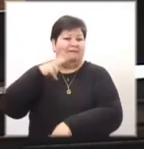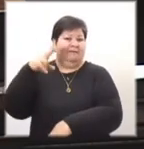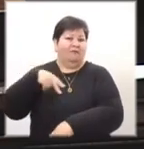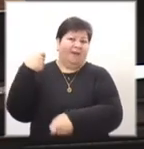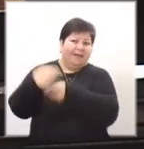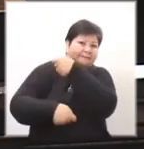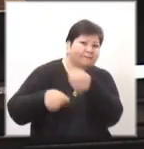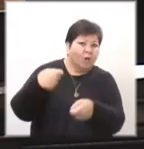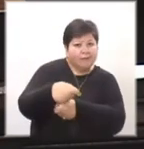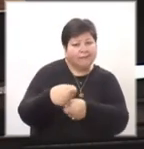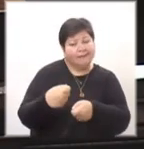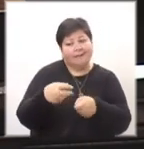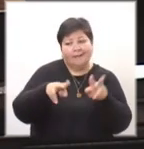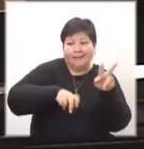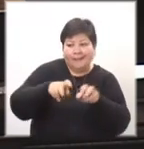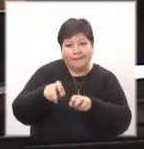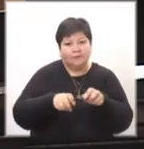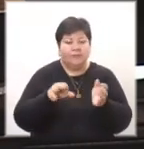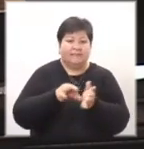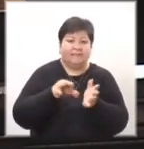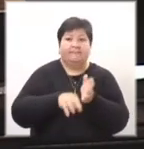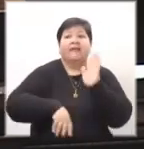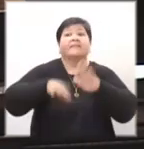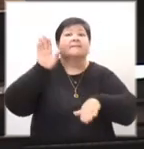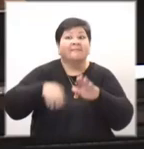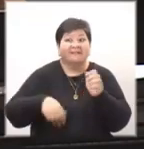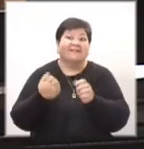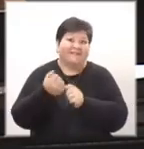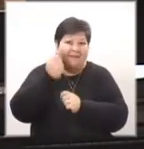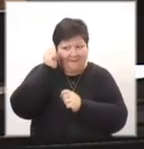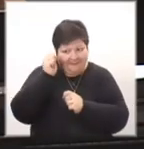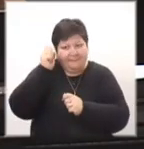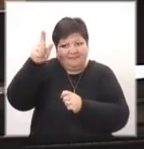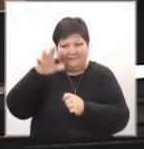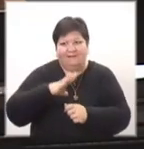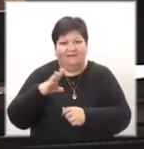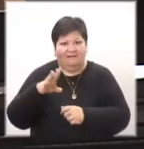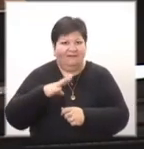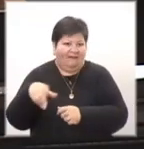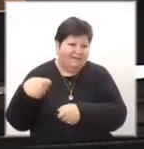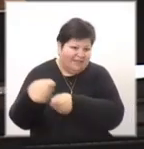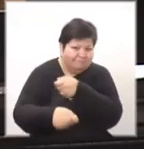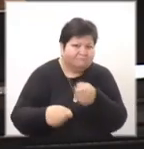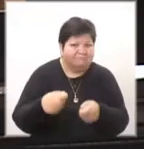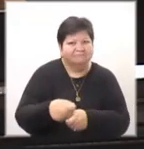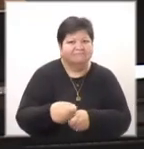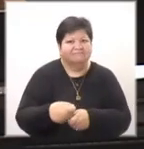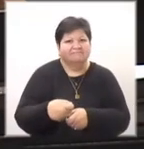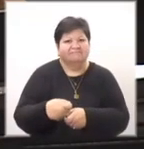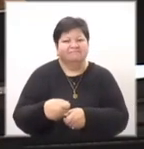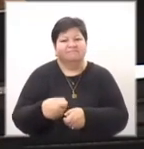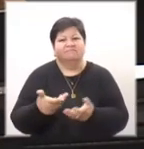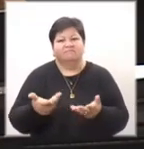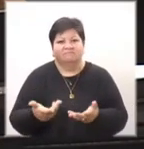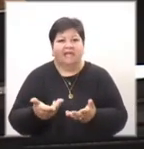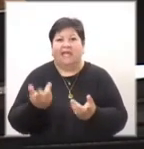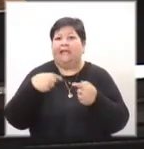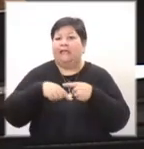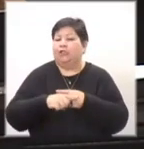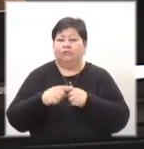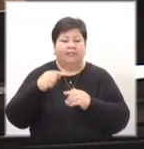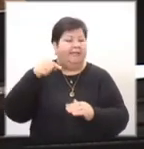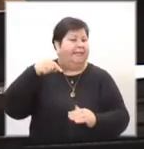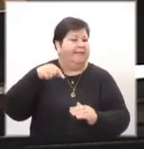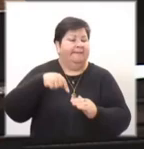ingresos al sistema de acuerdo a su capacidad contributiva, hace que esta reforma profundice la desigualdad y la